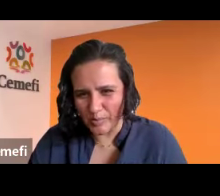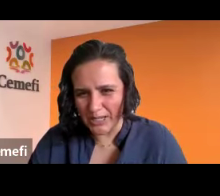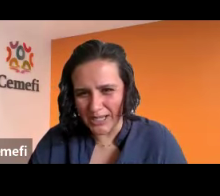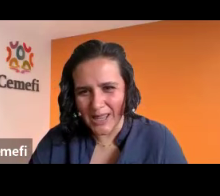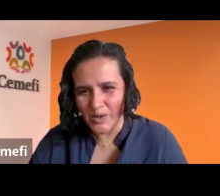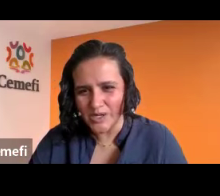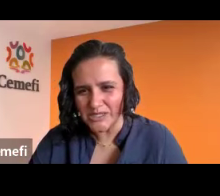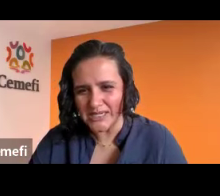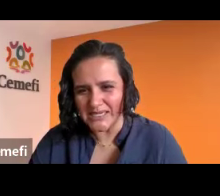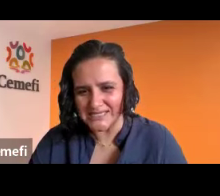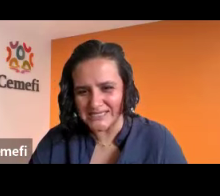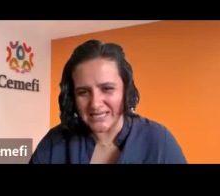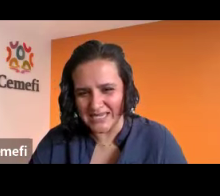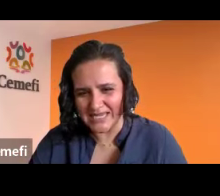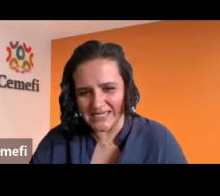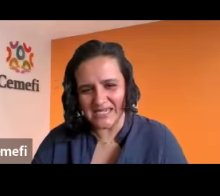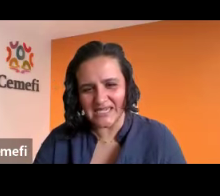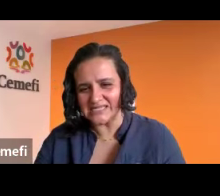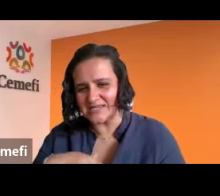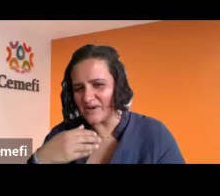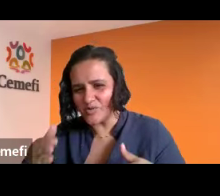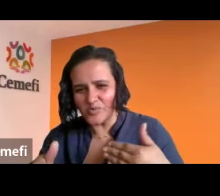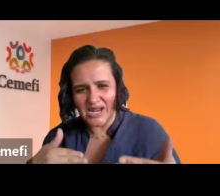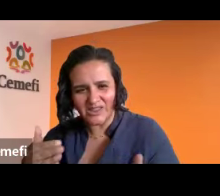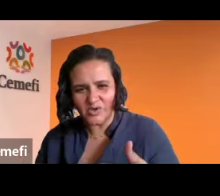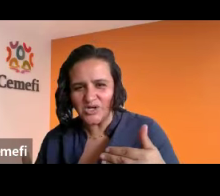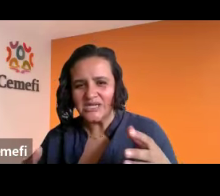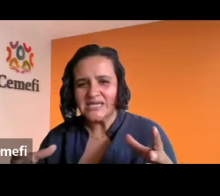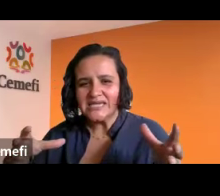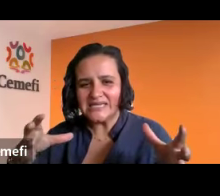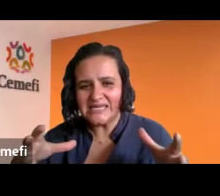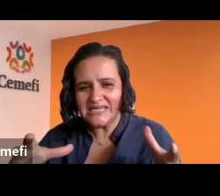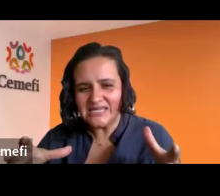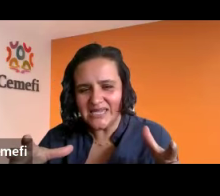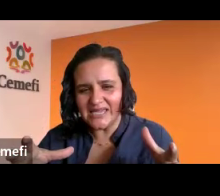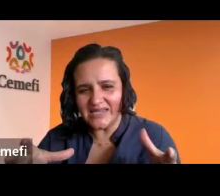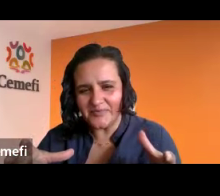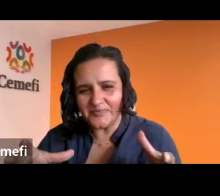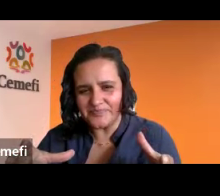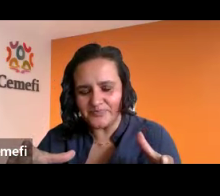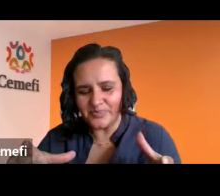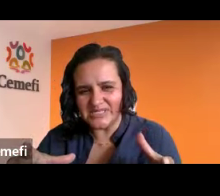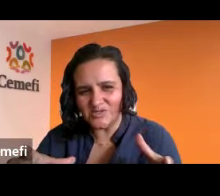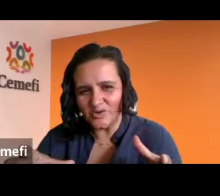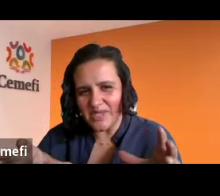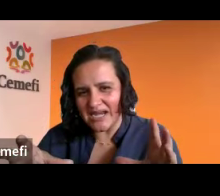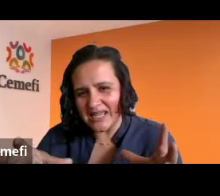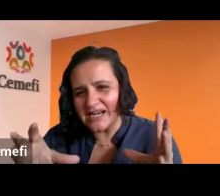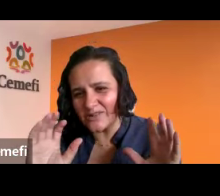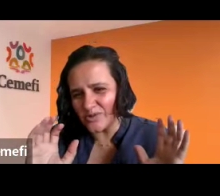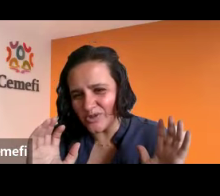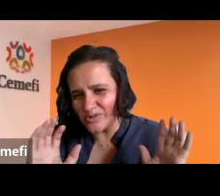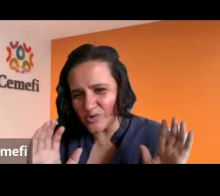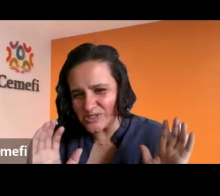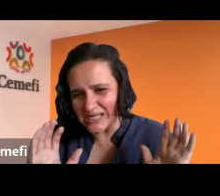algún supermercado, y se va acumulando Y pues esto viene